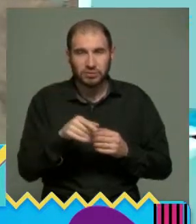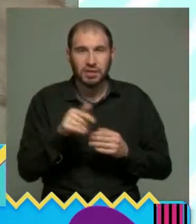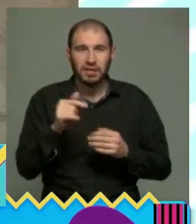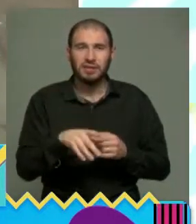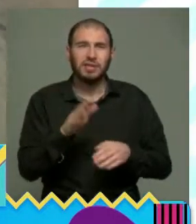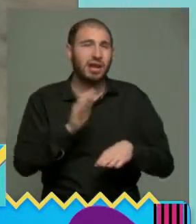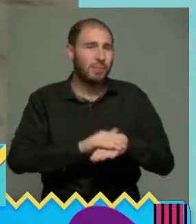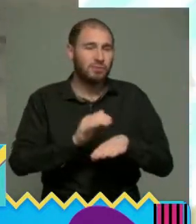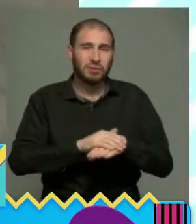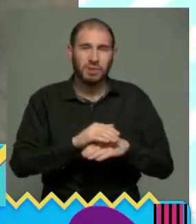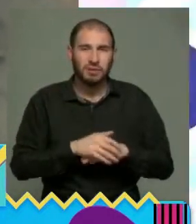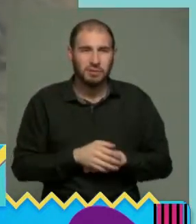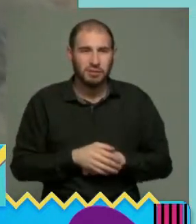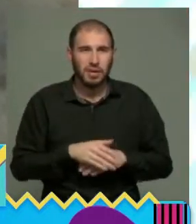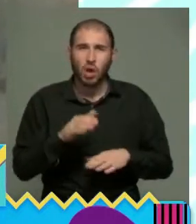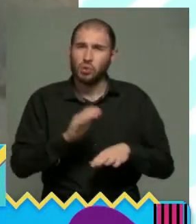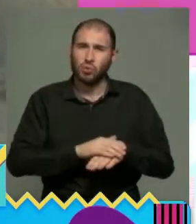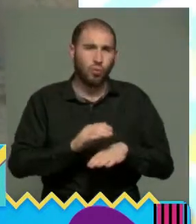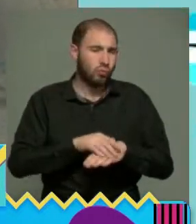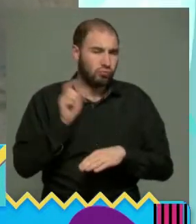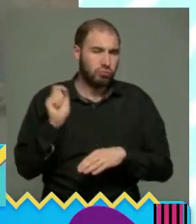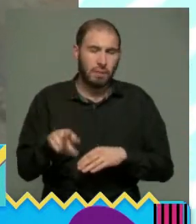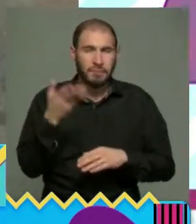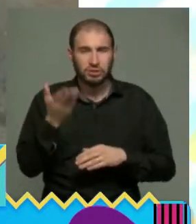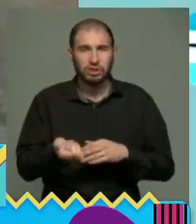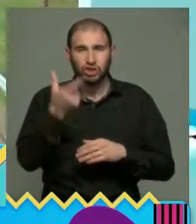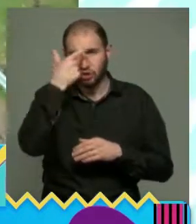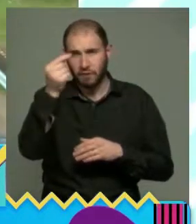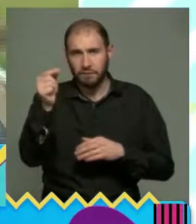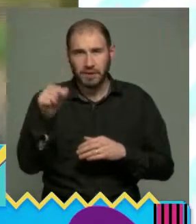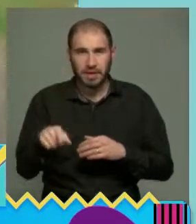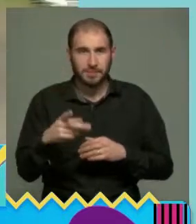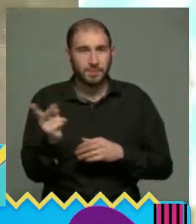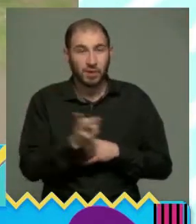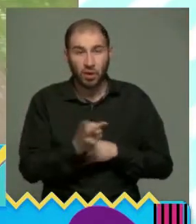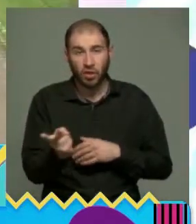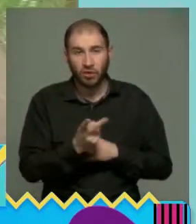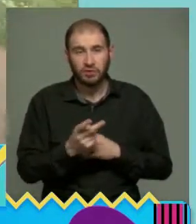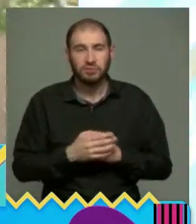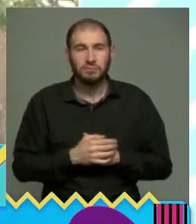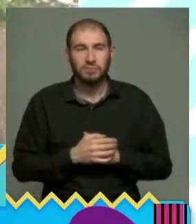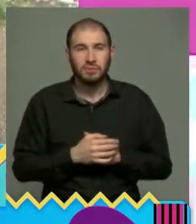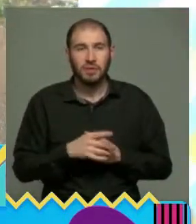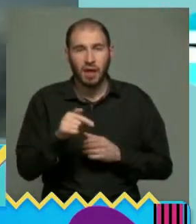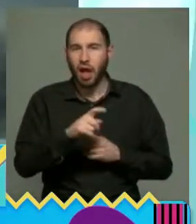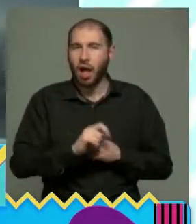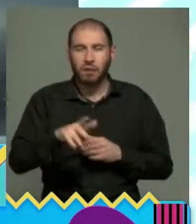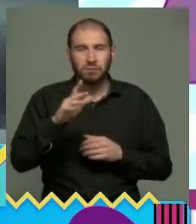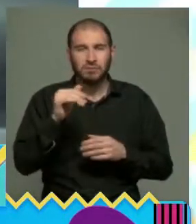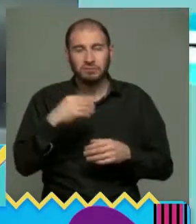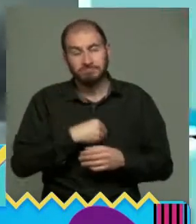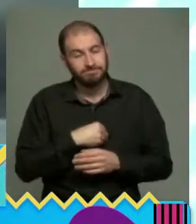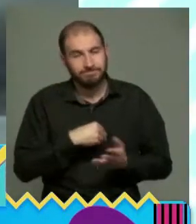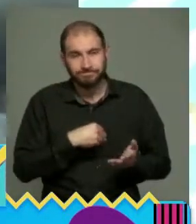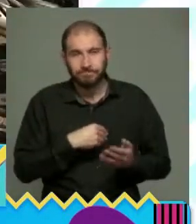gran impericia y una verdadera irresponsabilidad de los conductores. En ambos casos, que eso es lo que incrementa mucho,